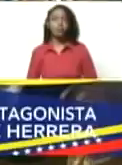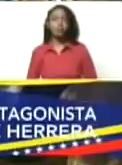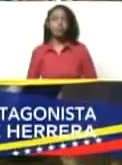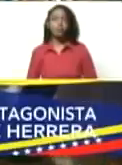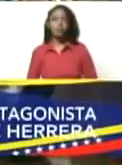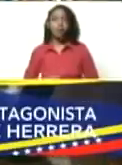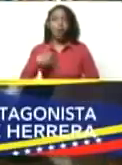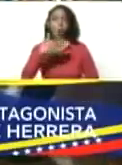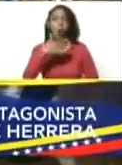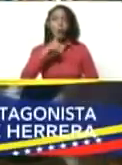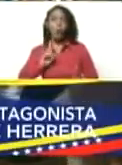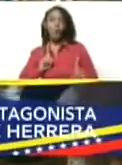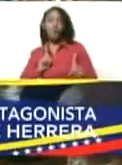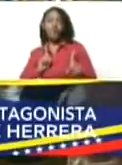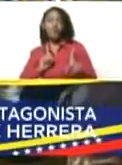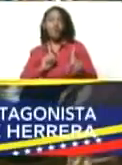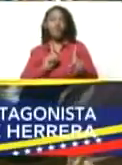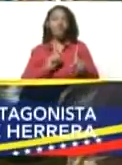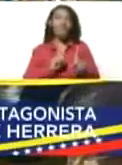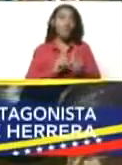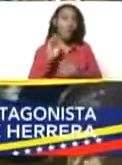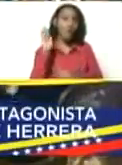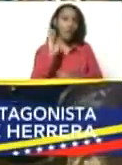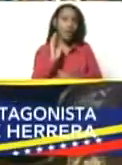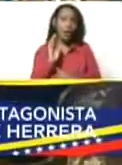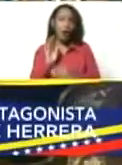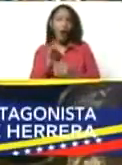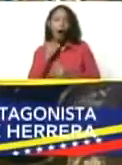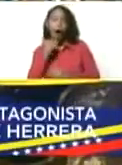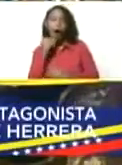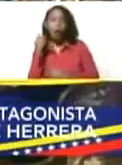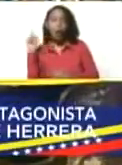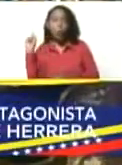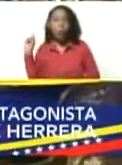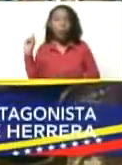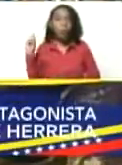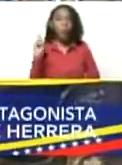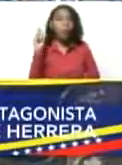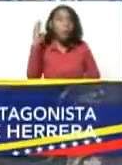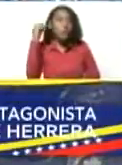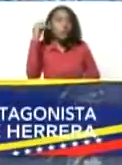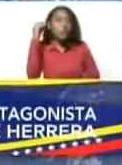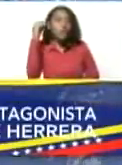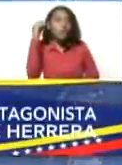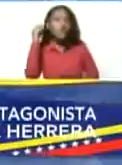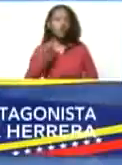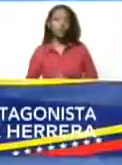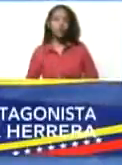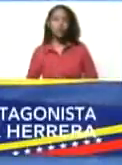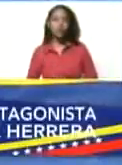cuando se le acercaba por aquí, por un lado, a decirle algo, a susurrarle.